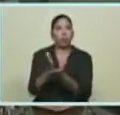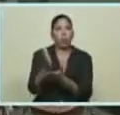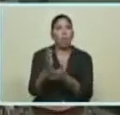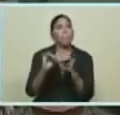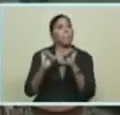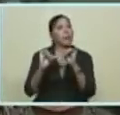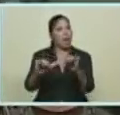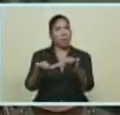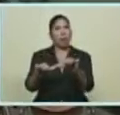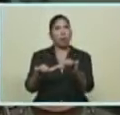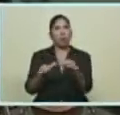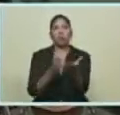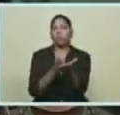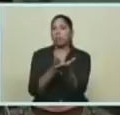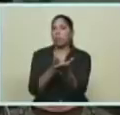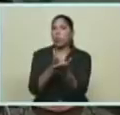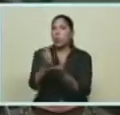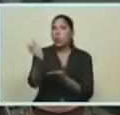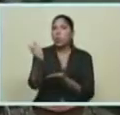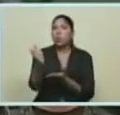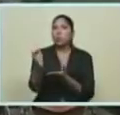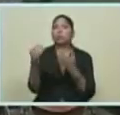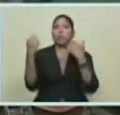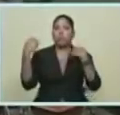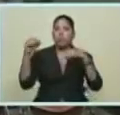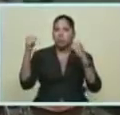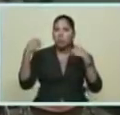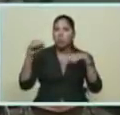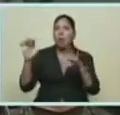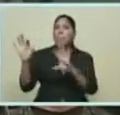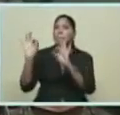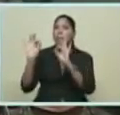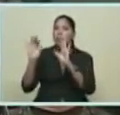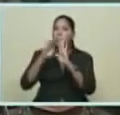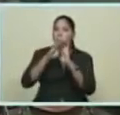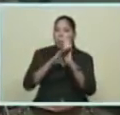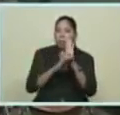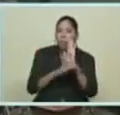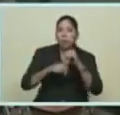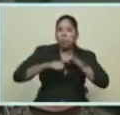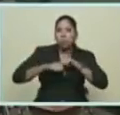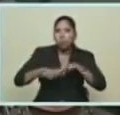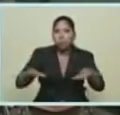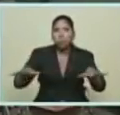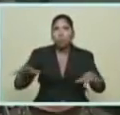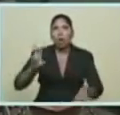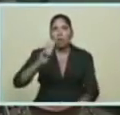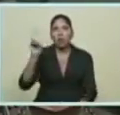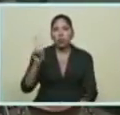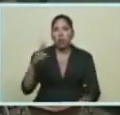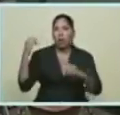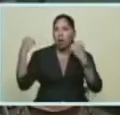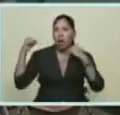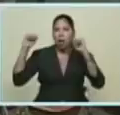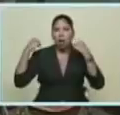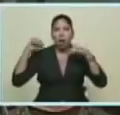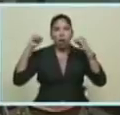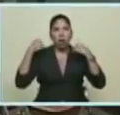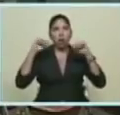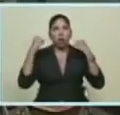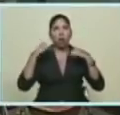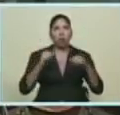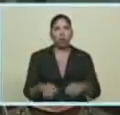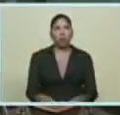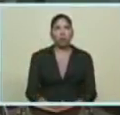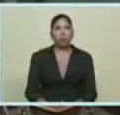permanente con las operaciones específicas de despliegue, de entrenamiento, de